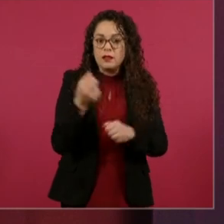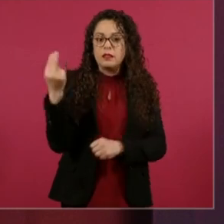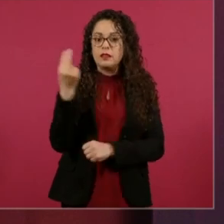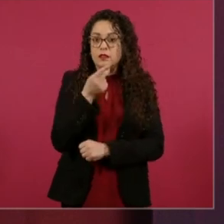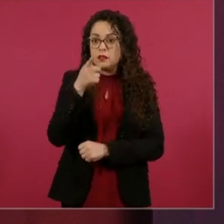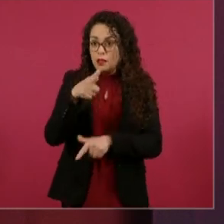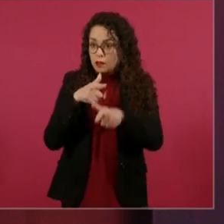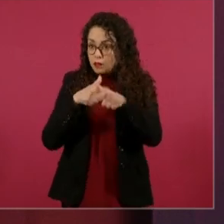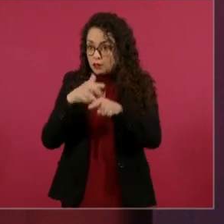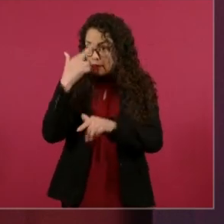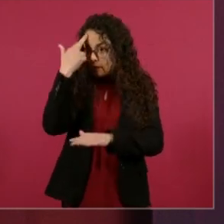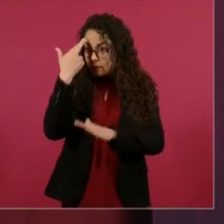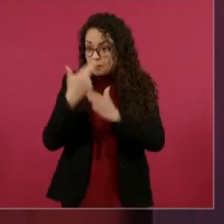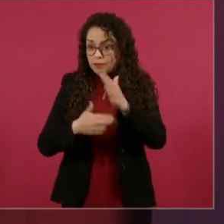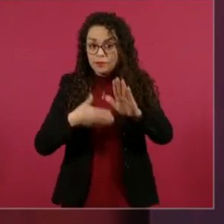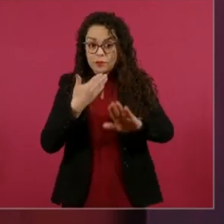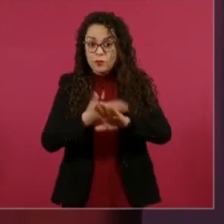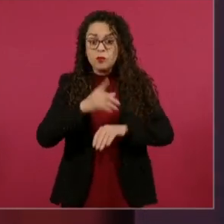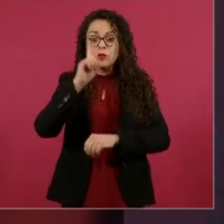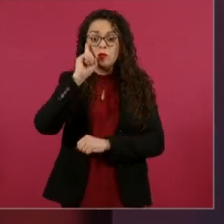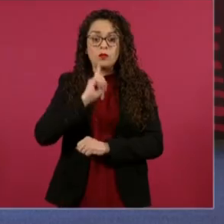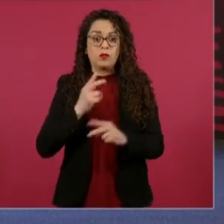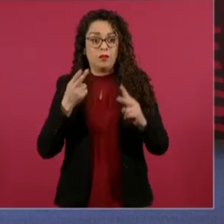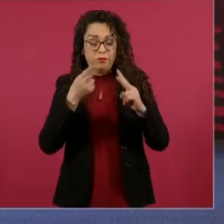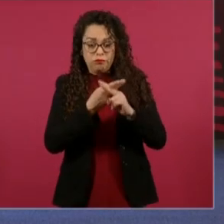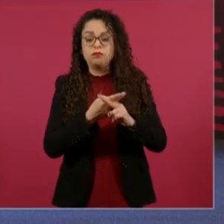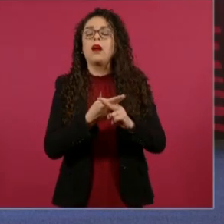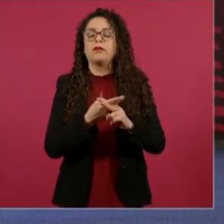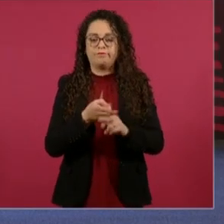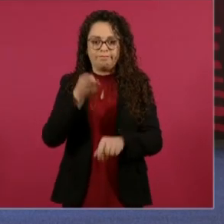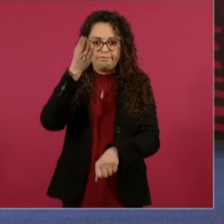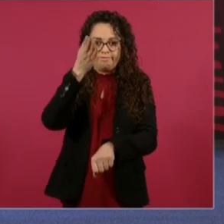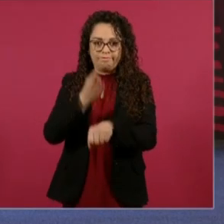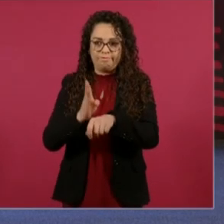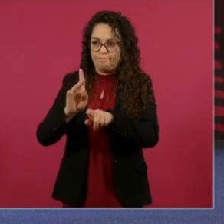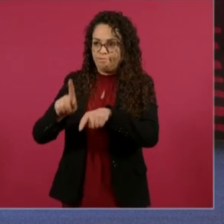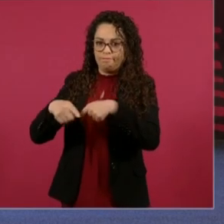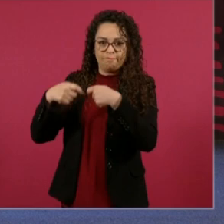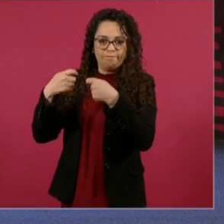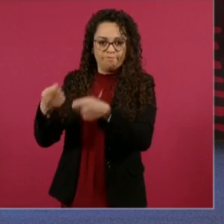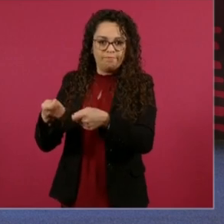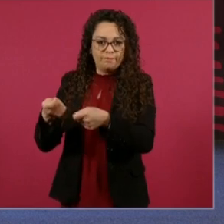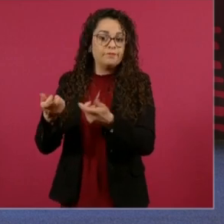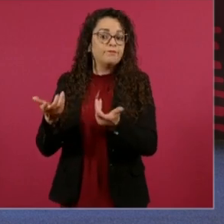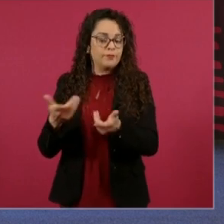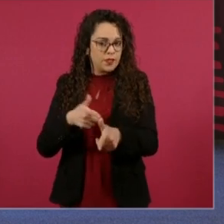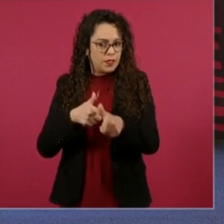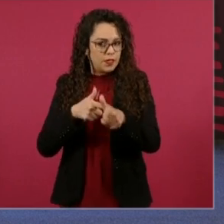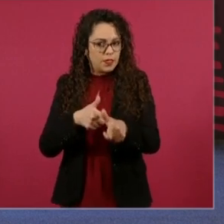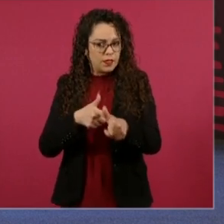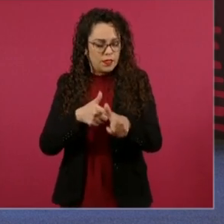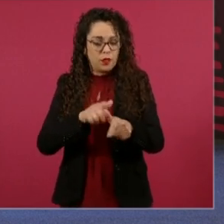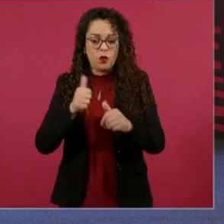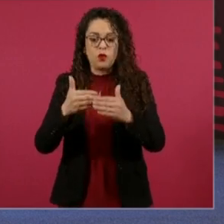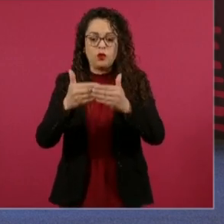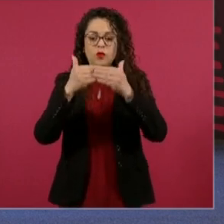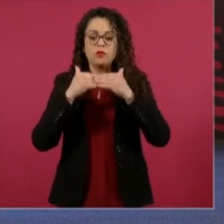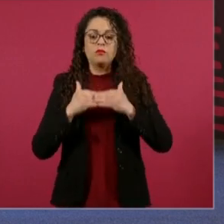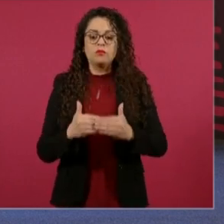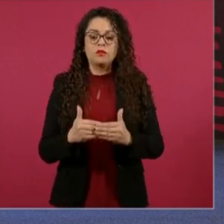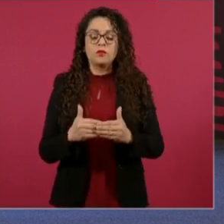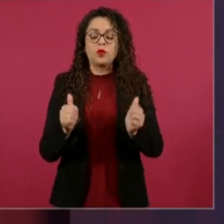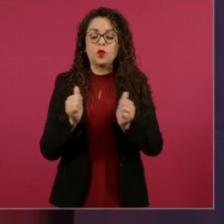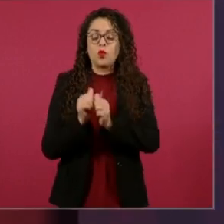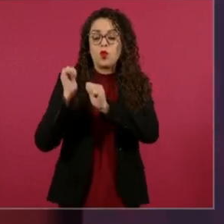la violencia feminicida. Adelante. Y pues este delito en el que se trabaja mucho con todas